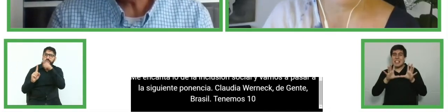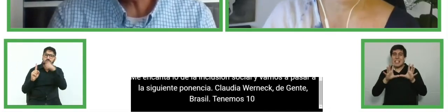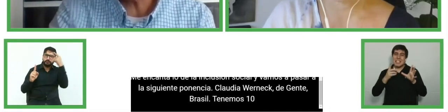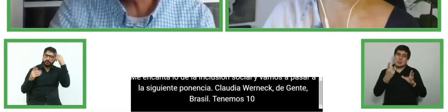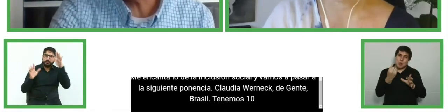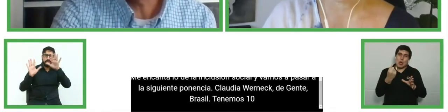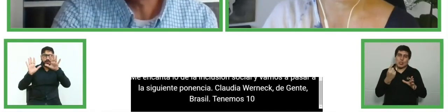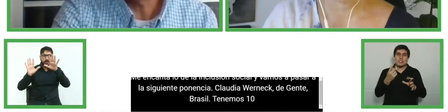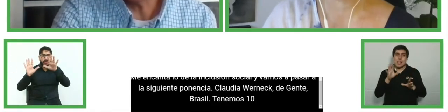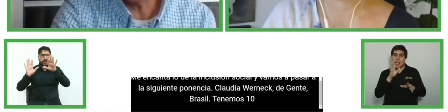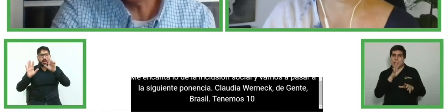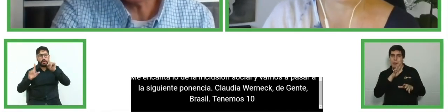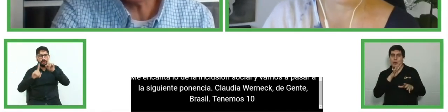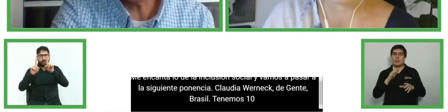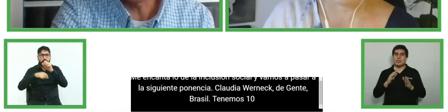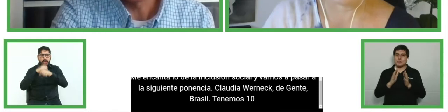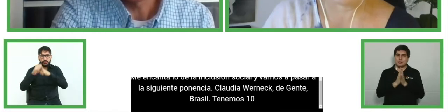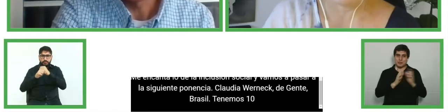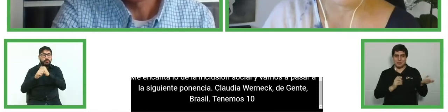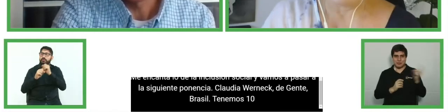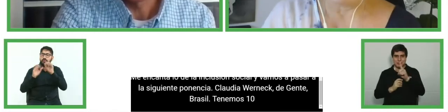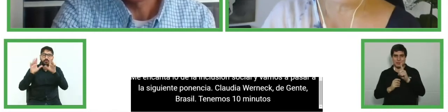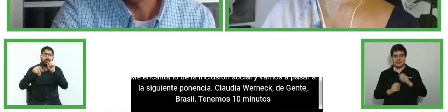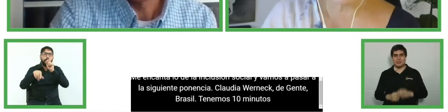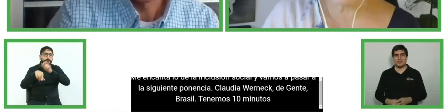11, vamos allá. Venga, adelante.